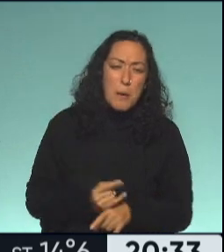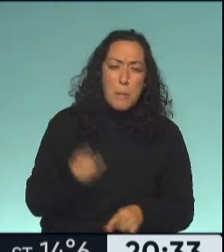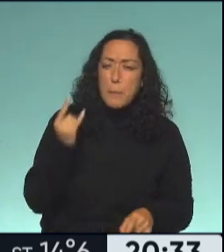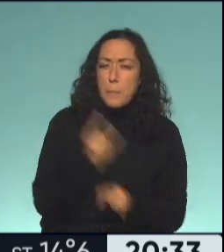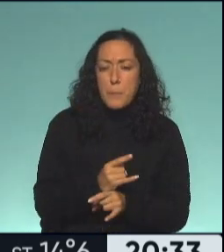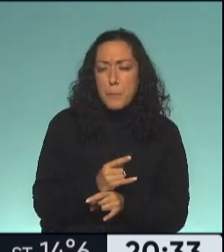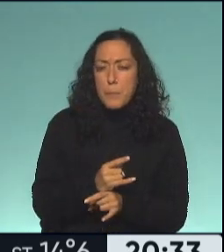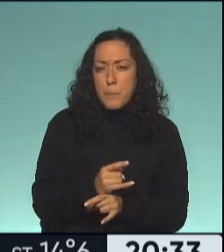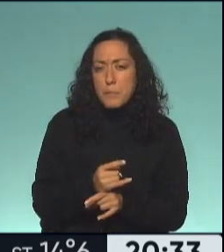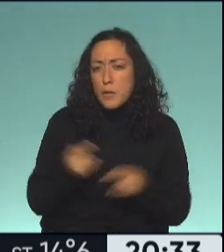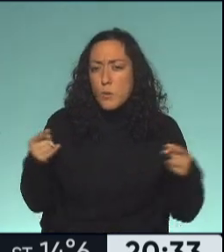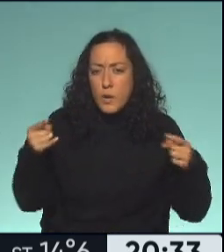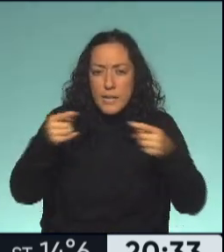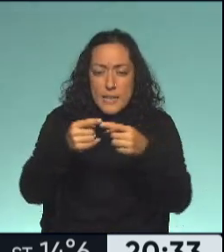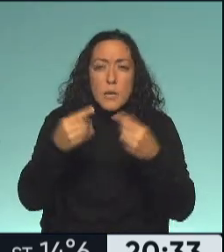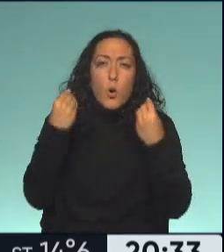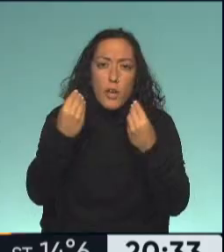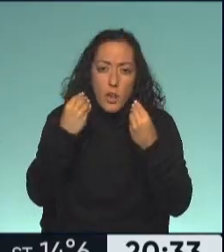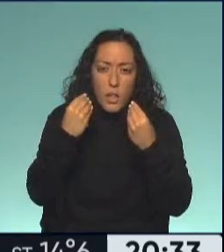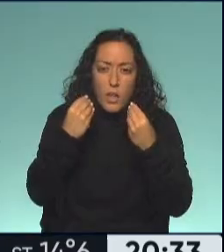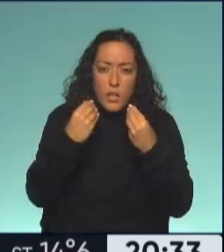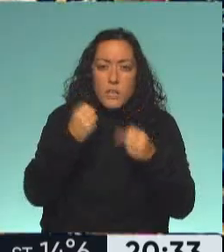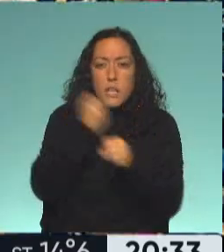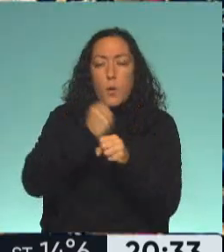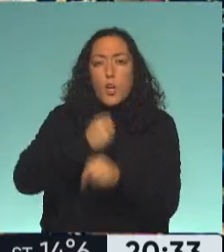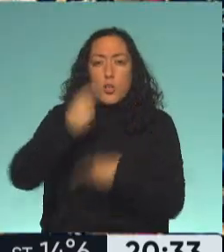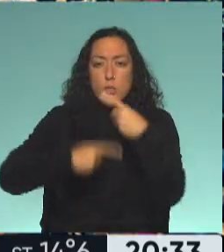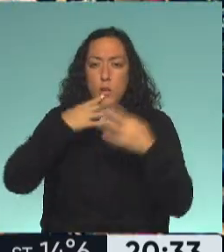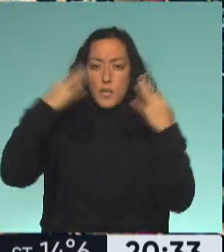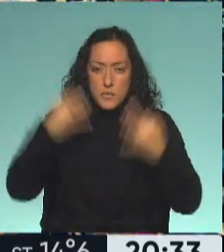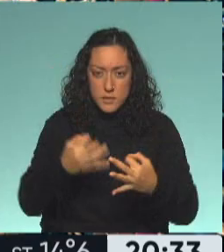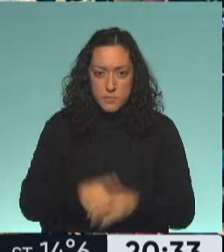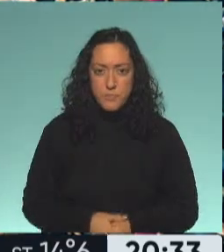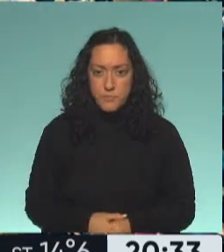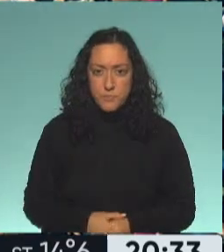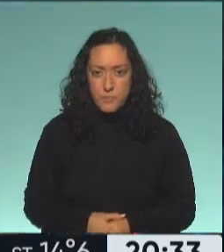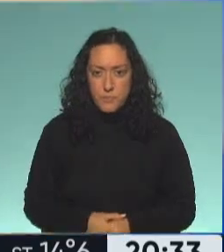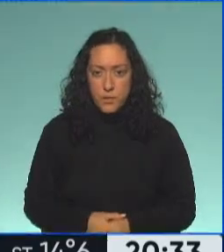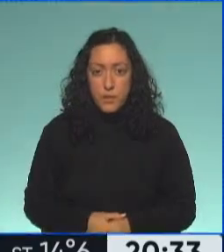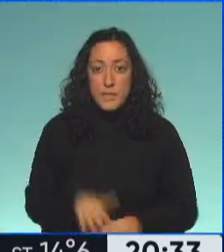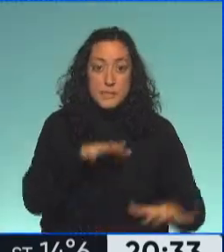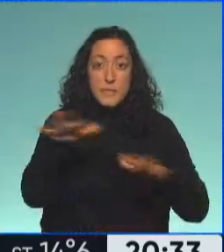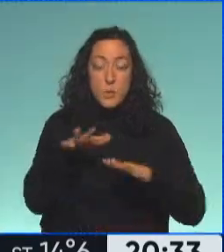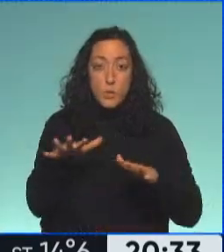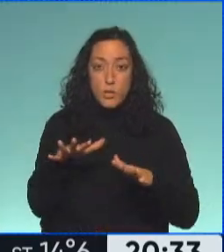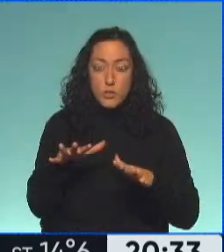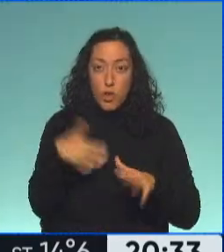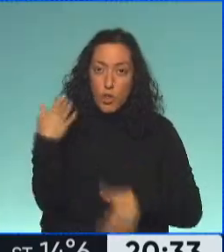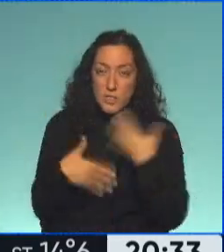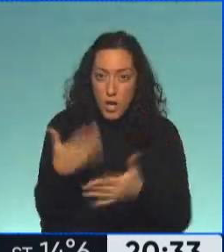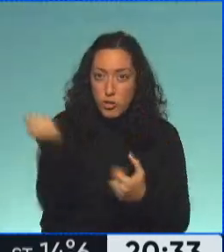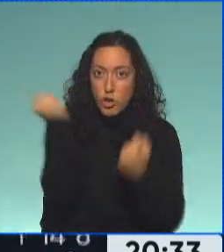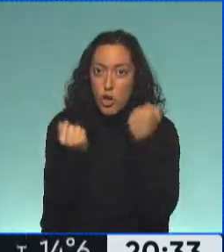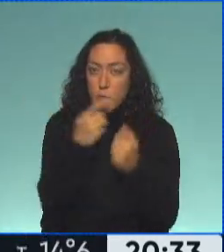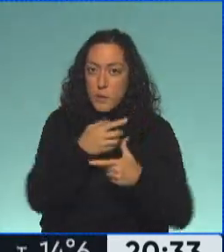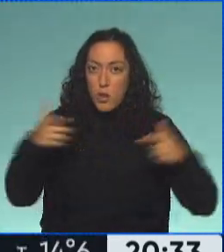pusimos nuestro norte en garantizar la continuidad del trabajo. Estamos frente a un nuevo fenómeno de crecimiento económico